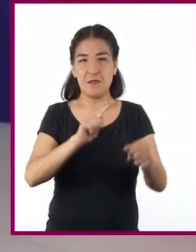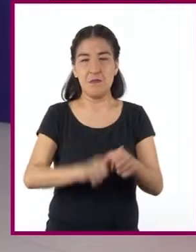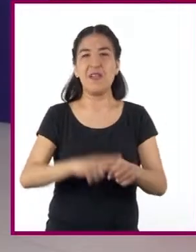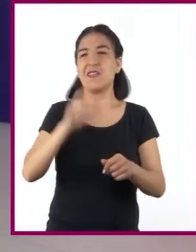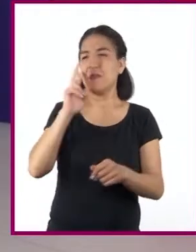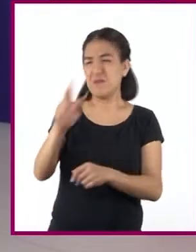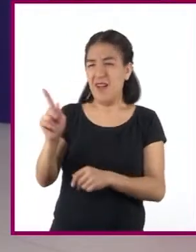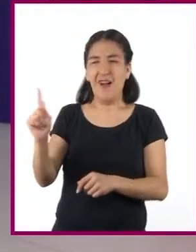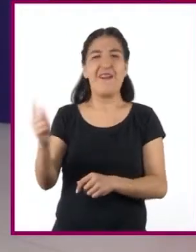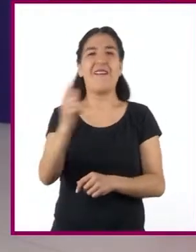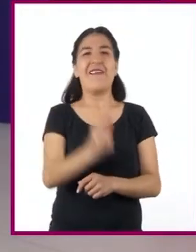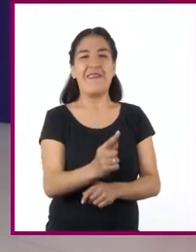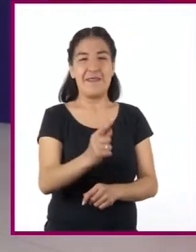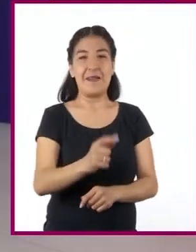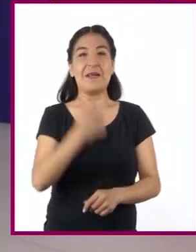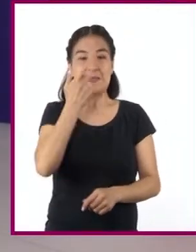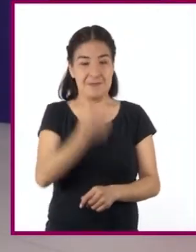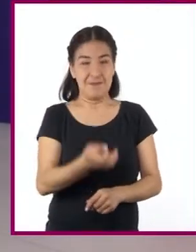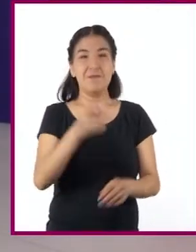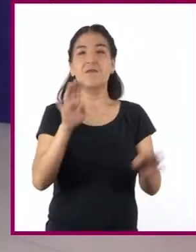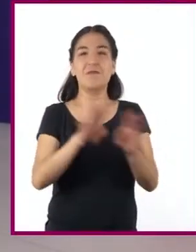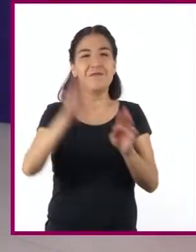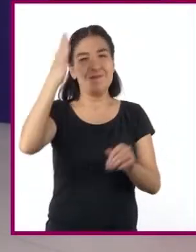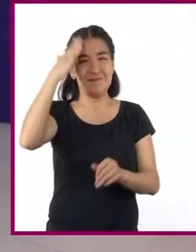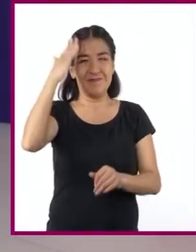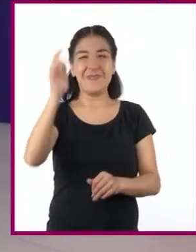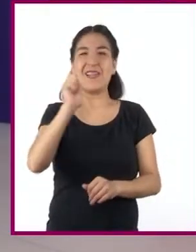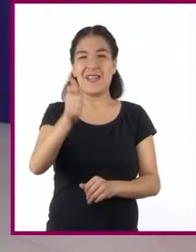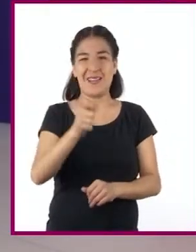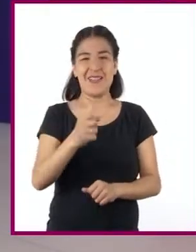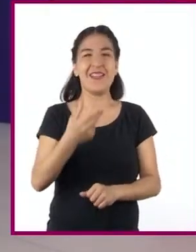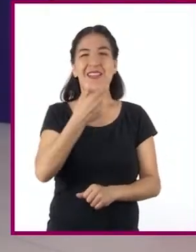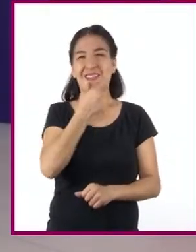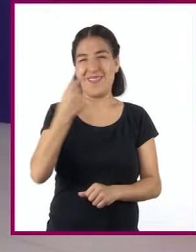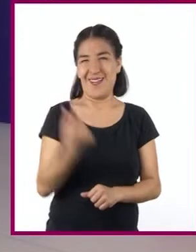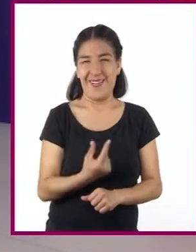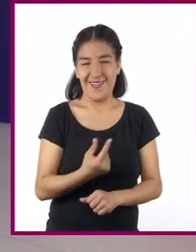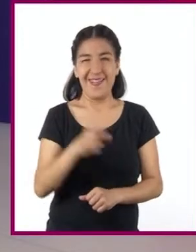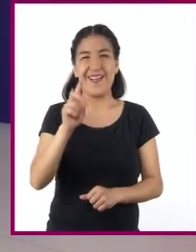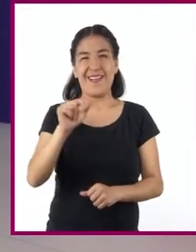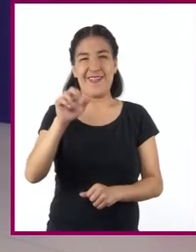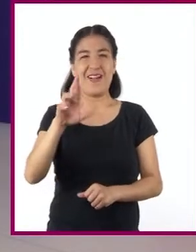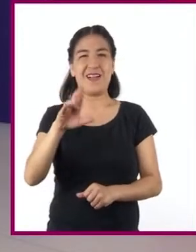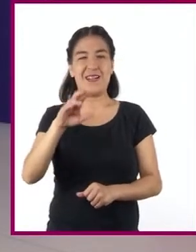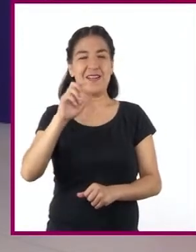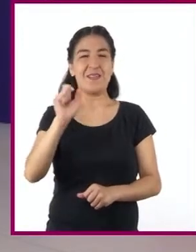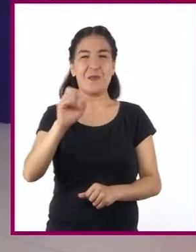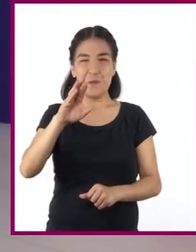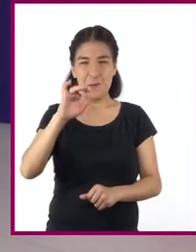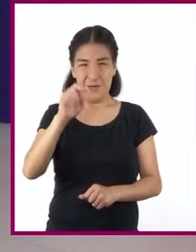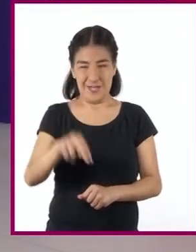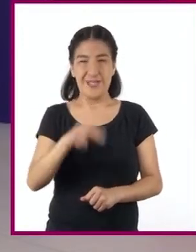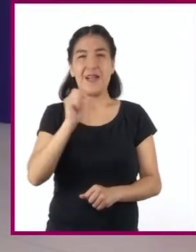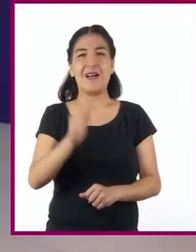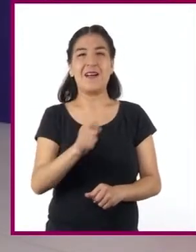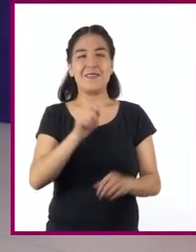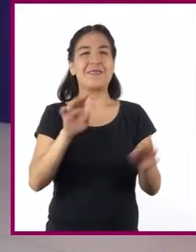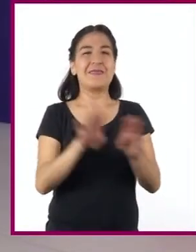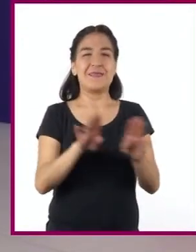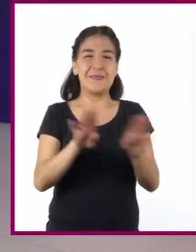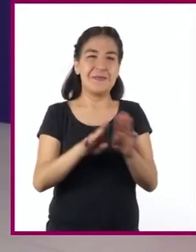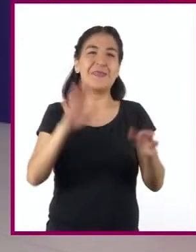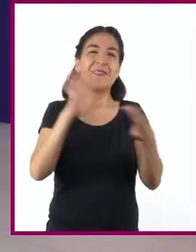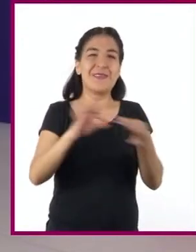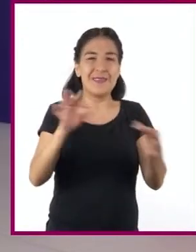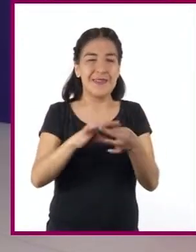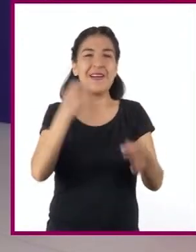apariencia. Y el padre de la biología, Charles Darwin, nos habló acerca de esa situación. Bueno,